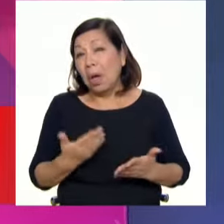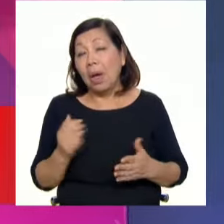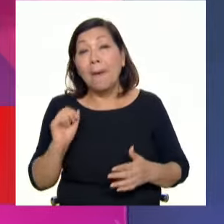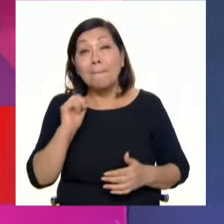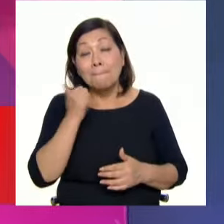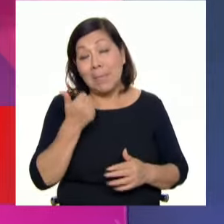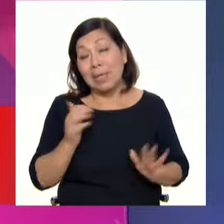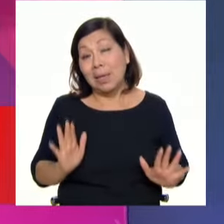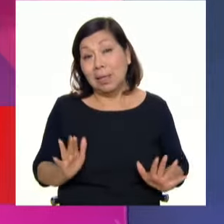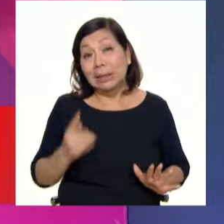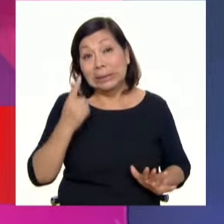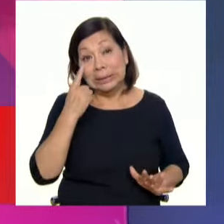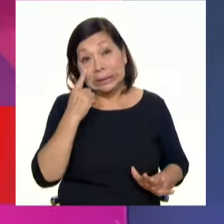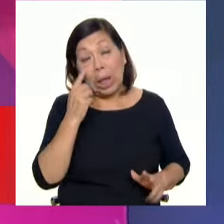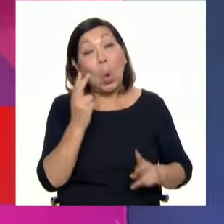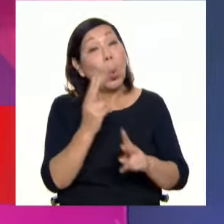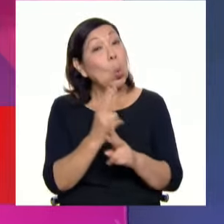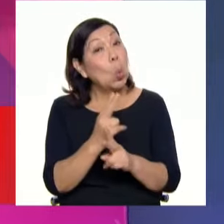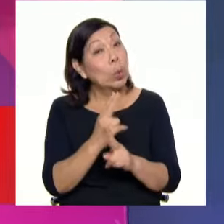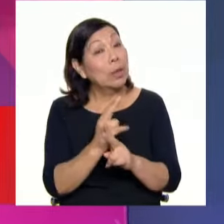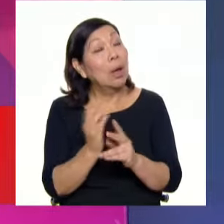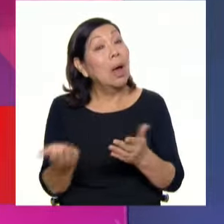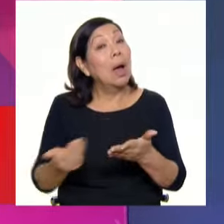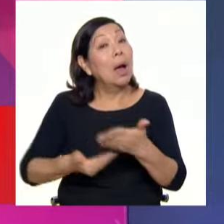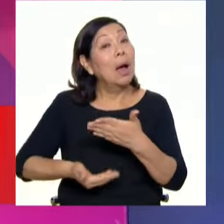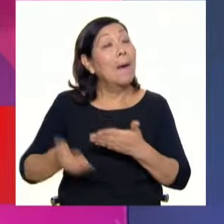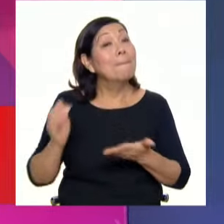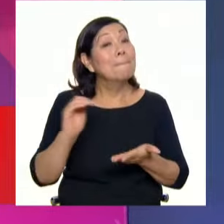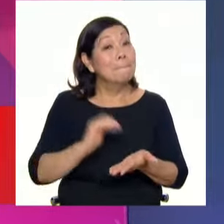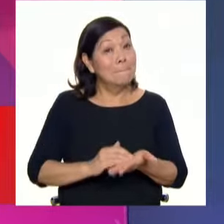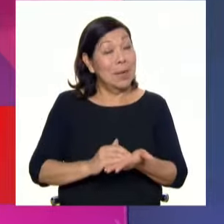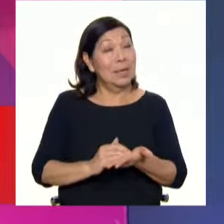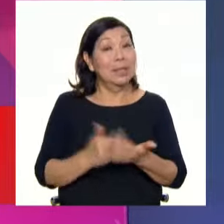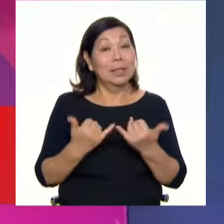el día de mañana, así que hay que tener mucho cuidado, podrían volver a presentarse estas precipitaciones en esta zona.